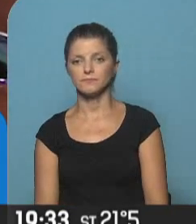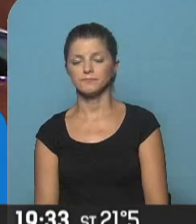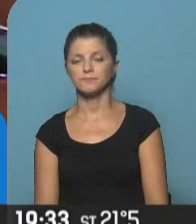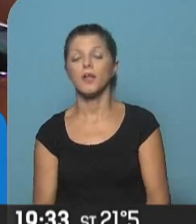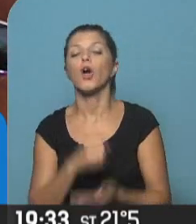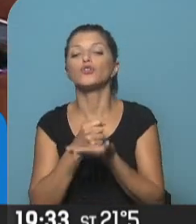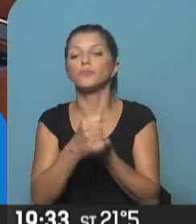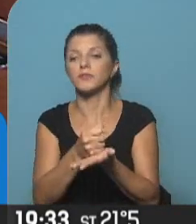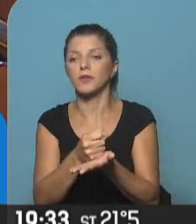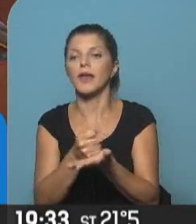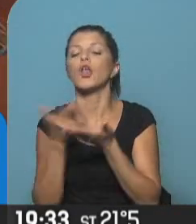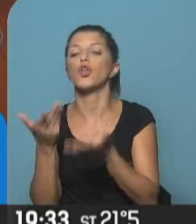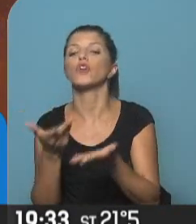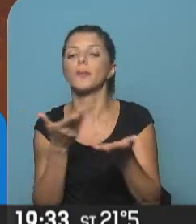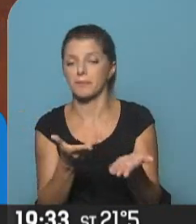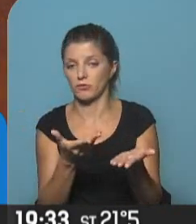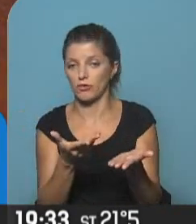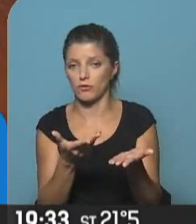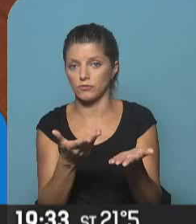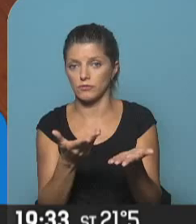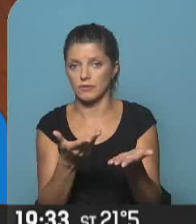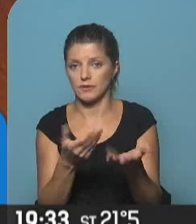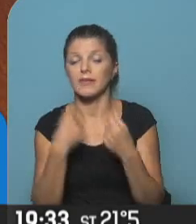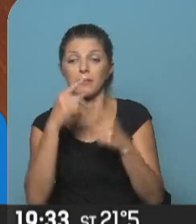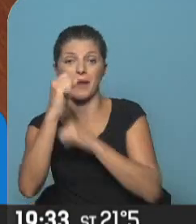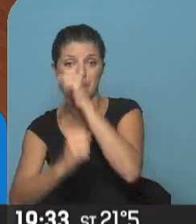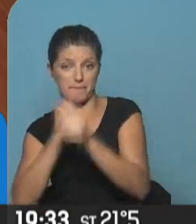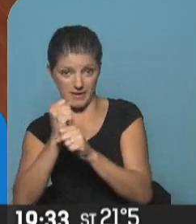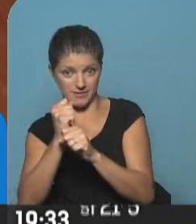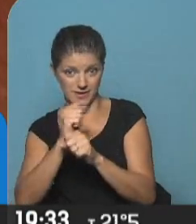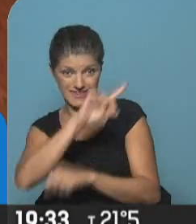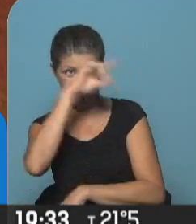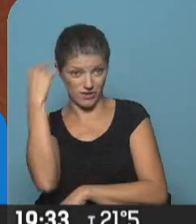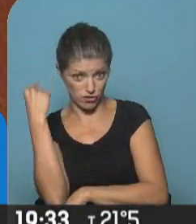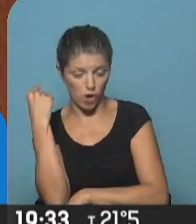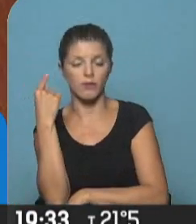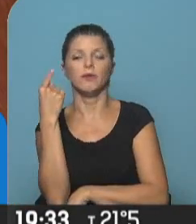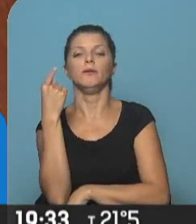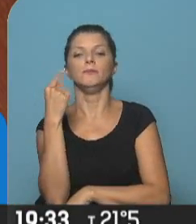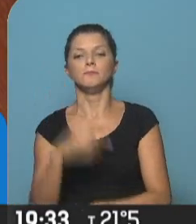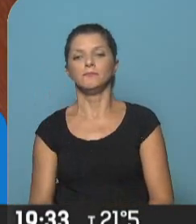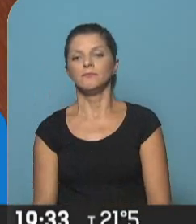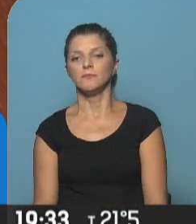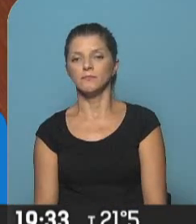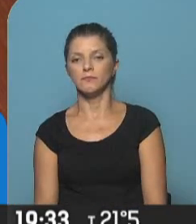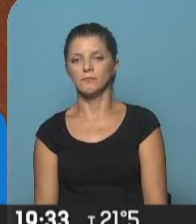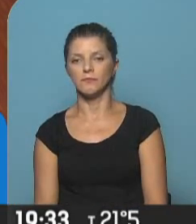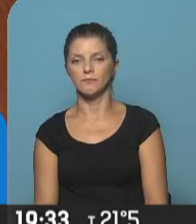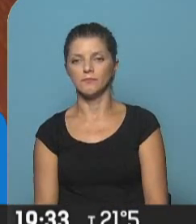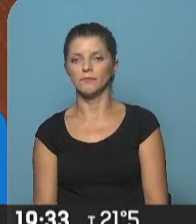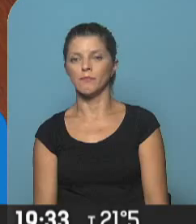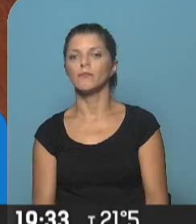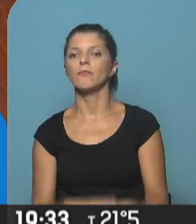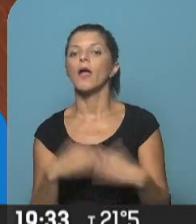en aquellos servicios que estaban prestados por empresas que tenían jurisdicción nacional, es decir, que básicamente cubrían